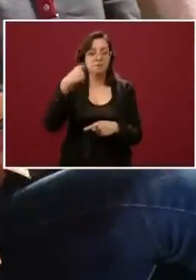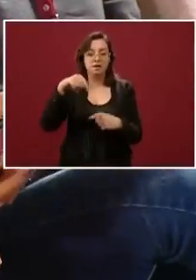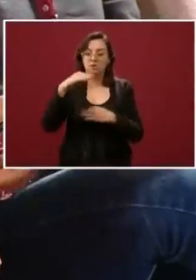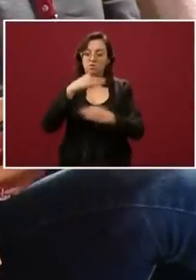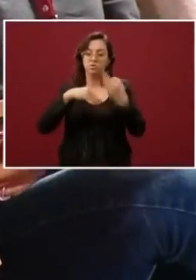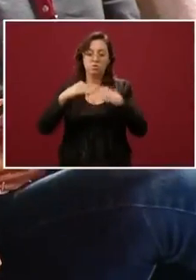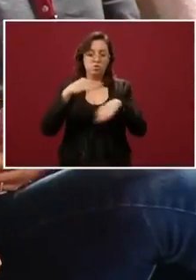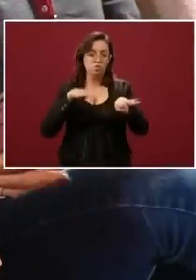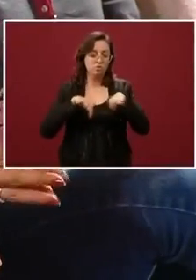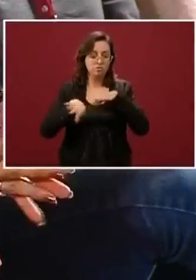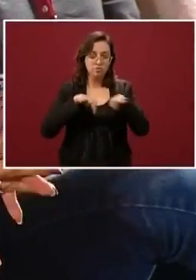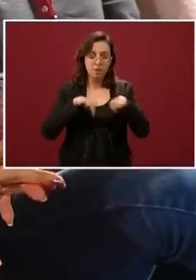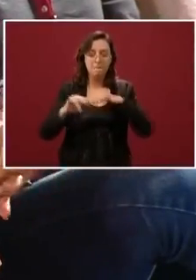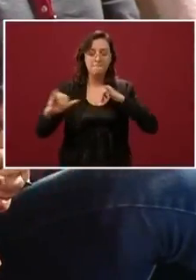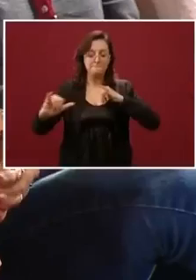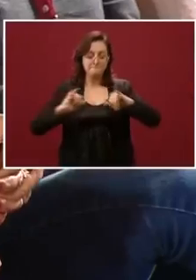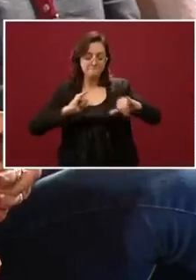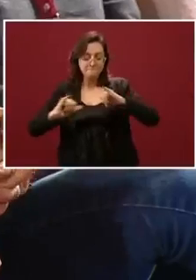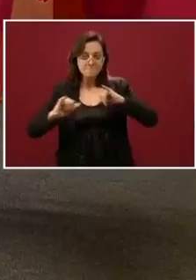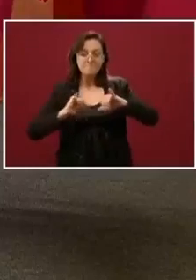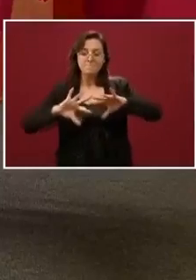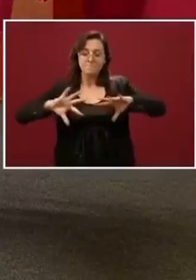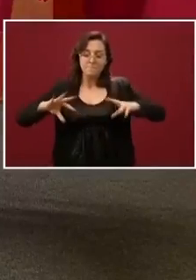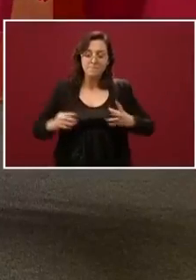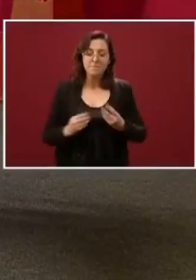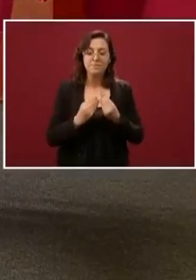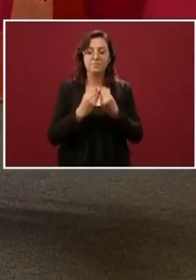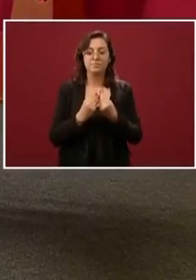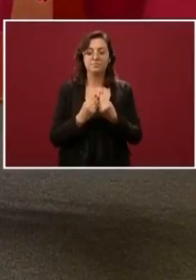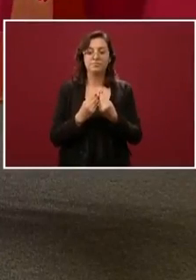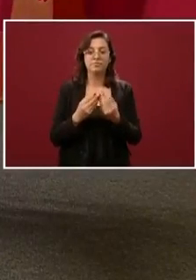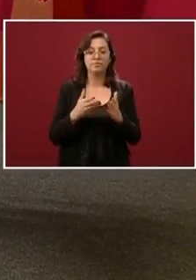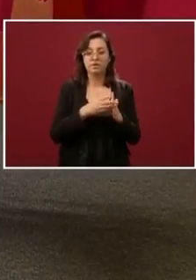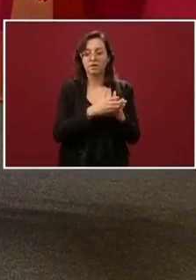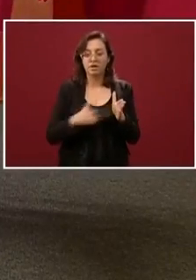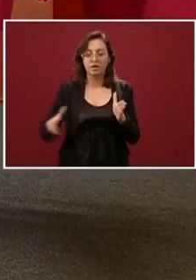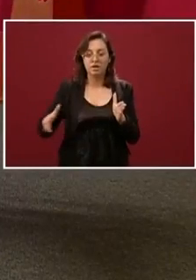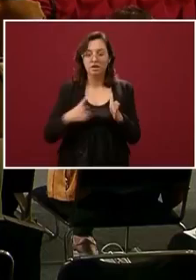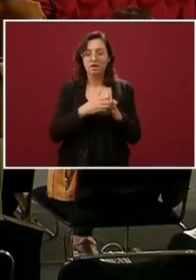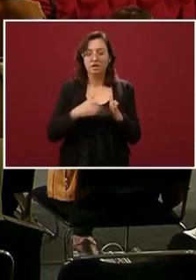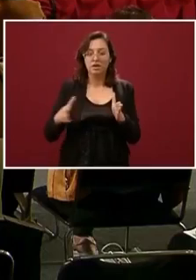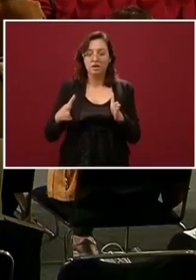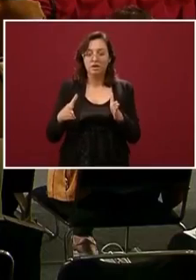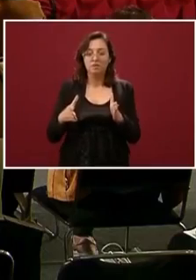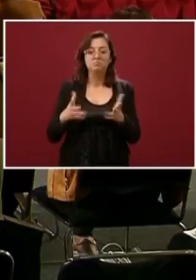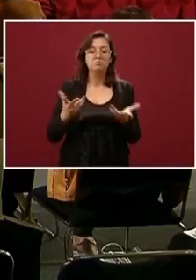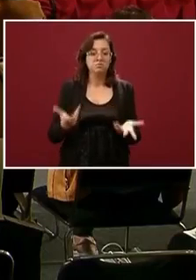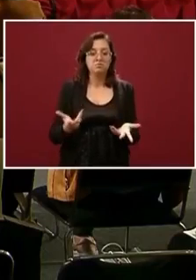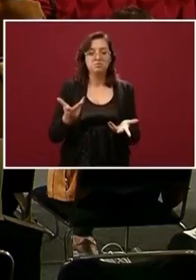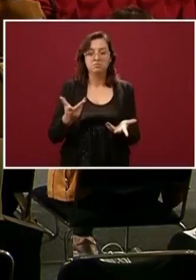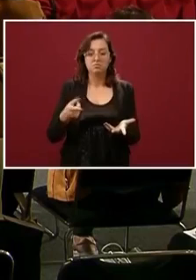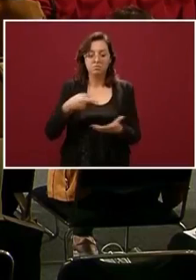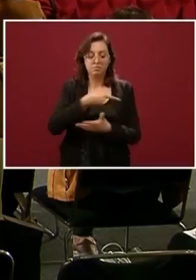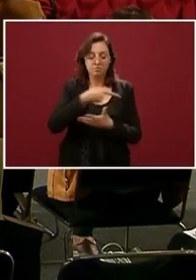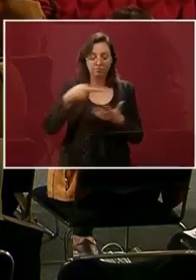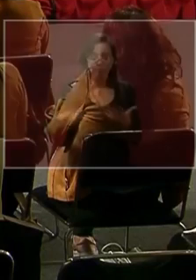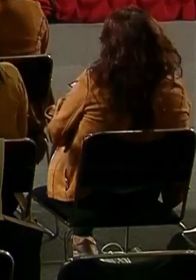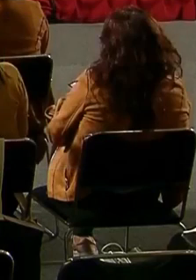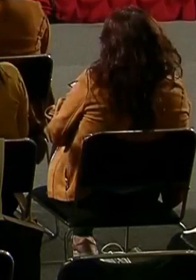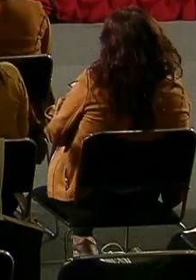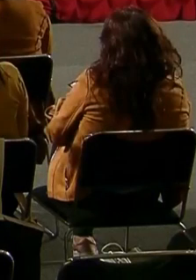de mapeo, de integración, de generación de gráficos. En función de la recarga, que significa, porque